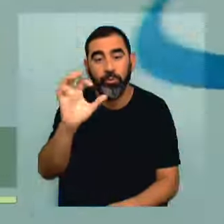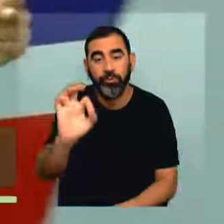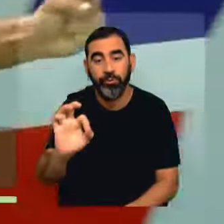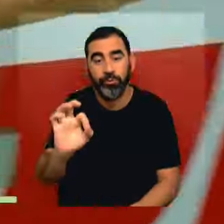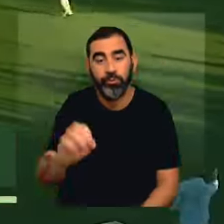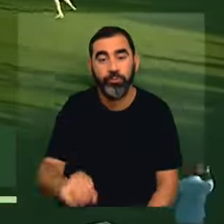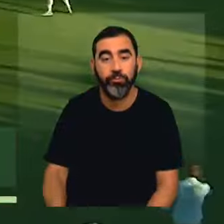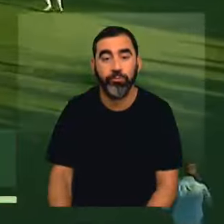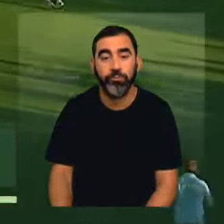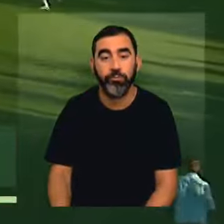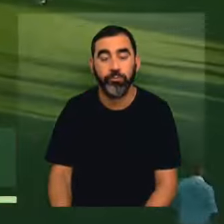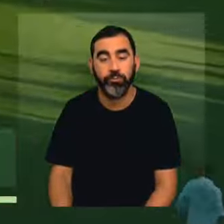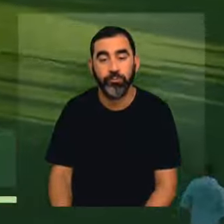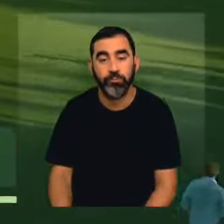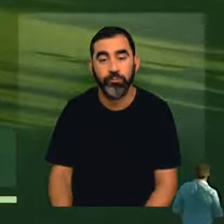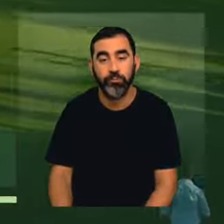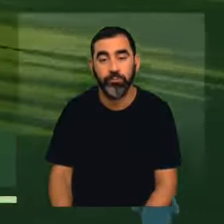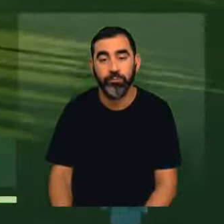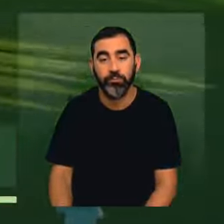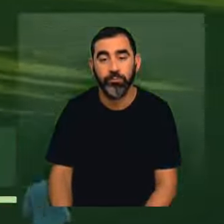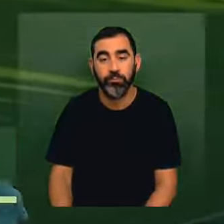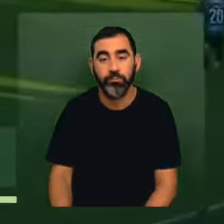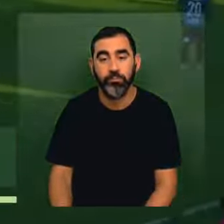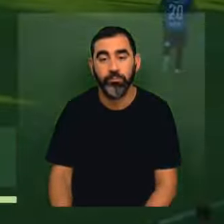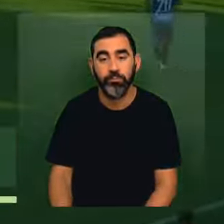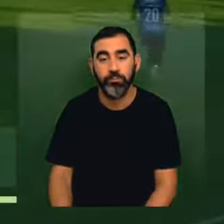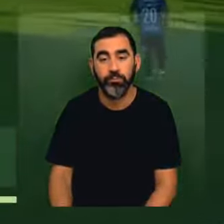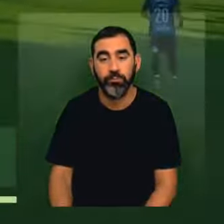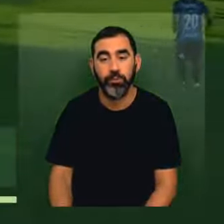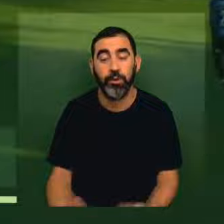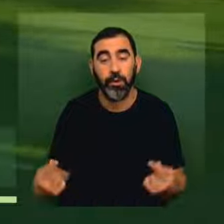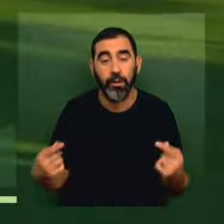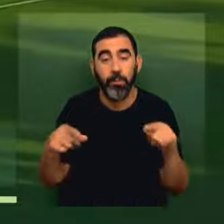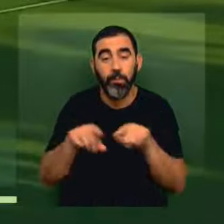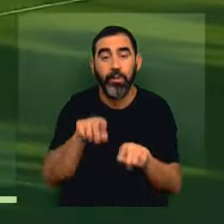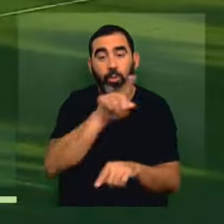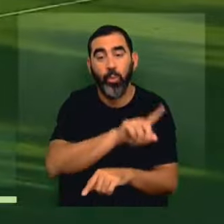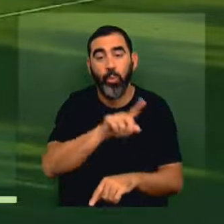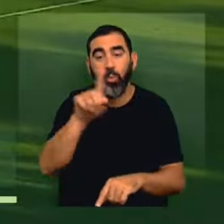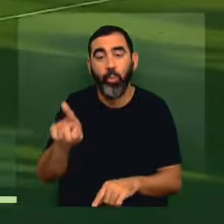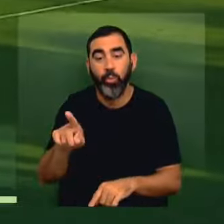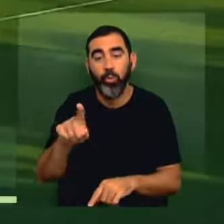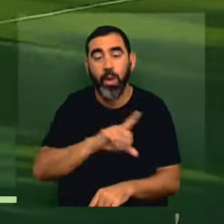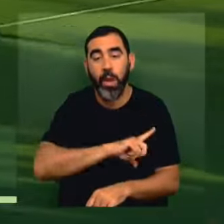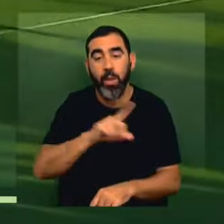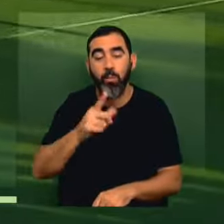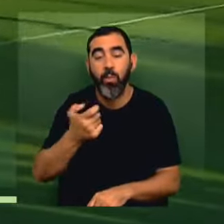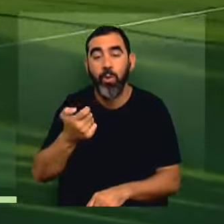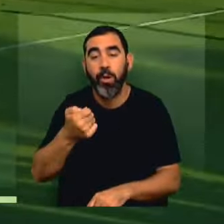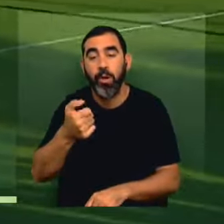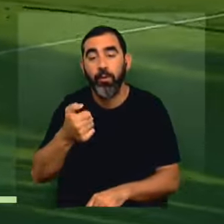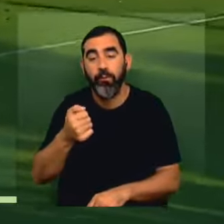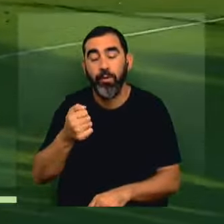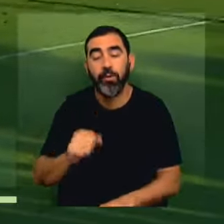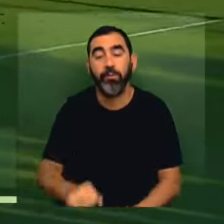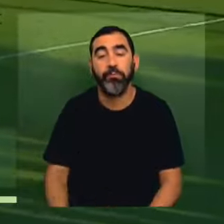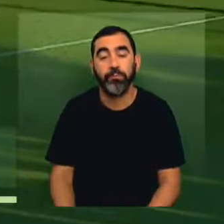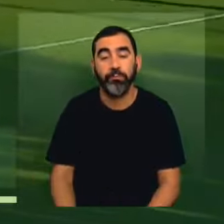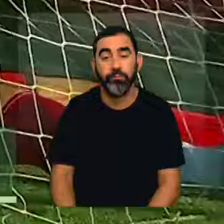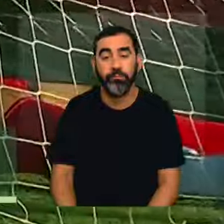Fénix con el gol de Nico dibl en el minuto número 16 de la primera parte empate 1 a1 entre Liverpool y River en belvedere